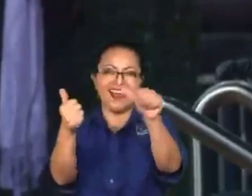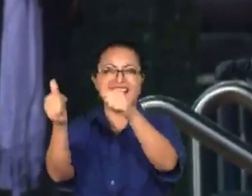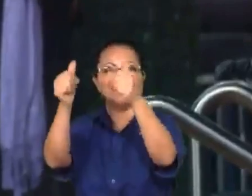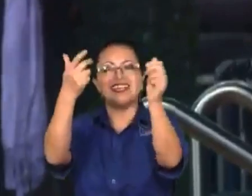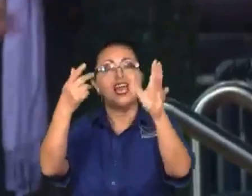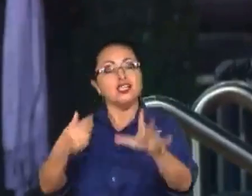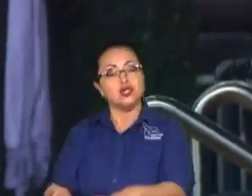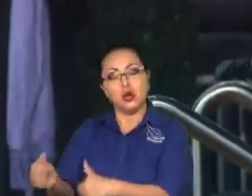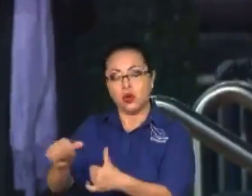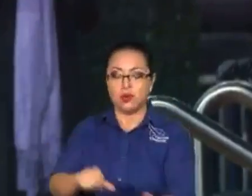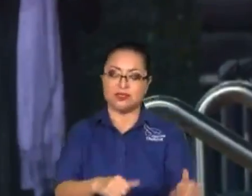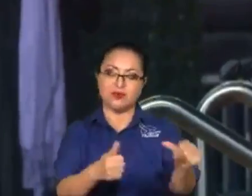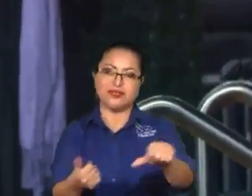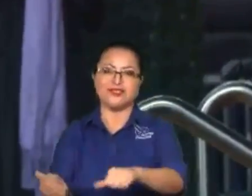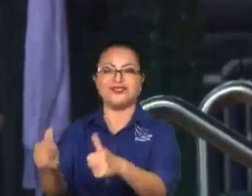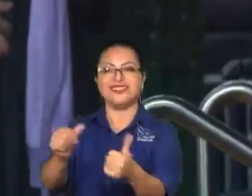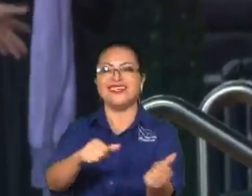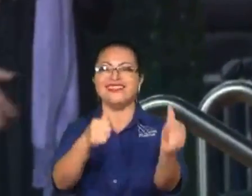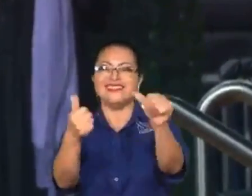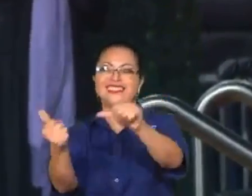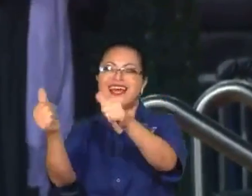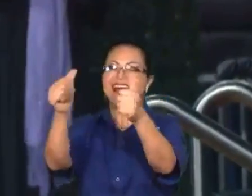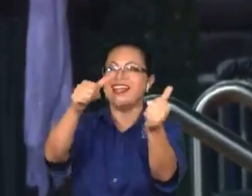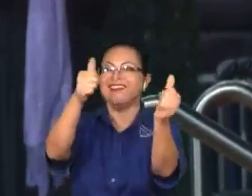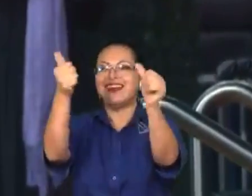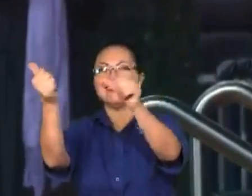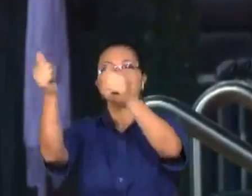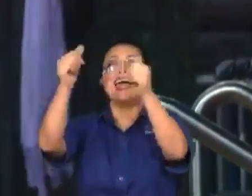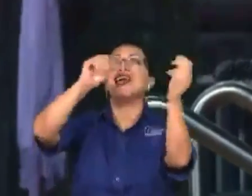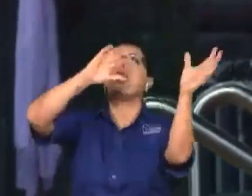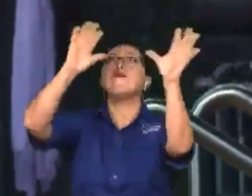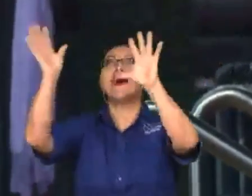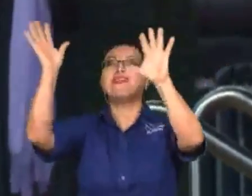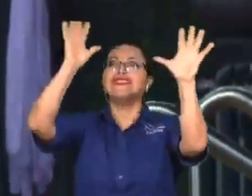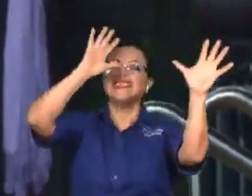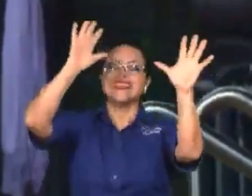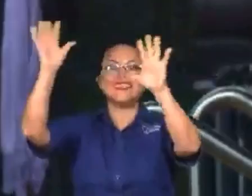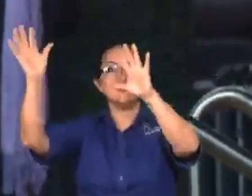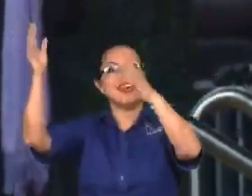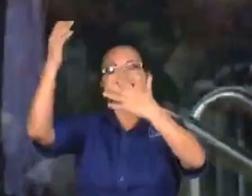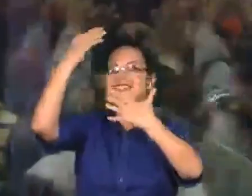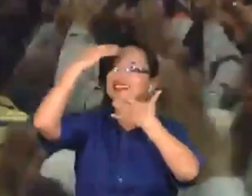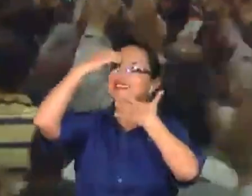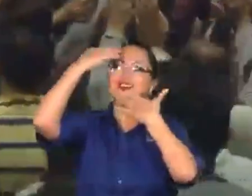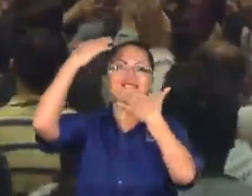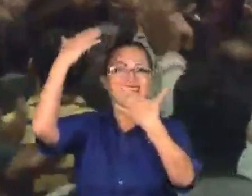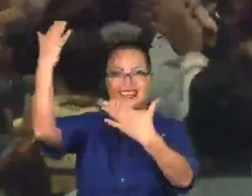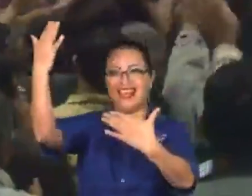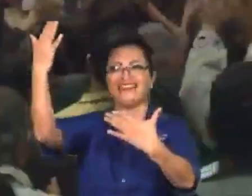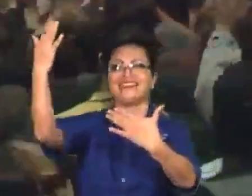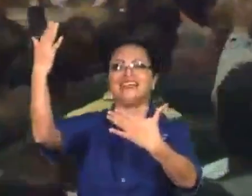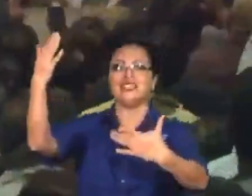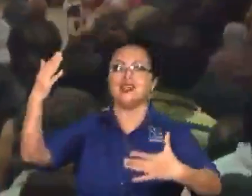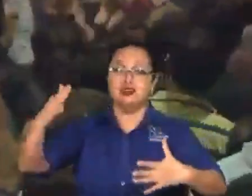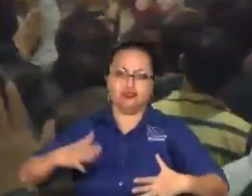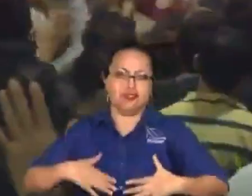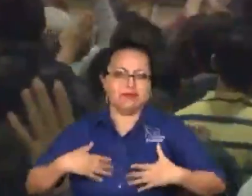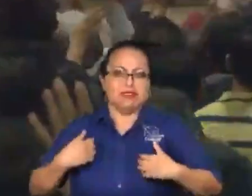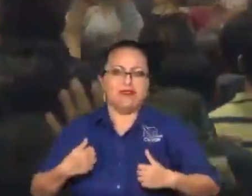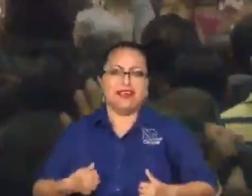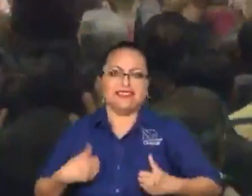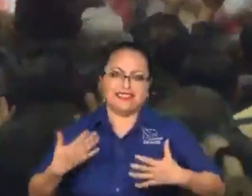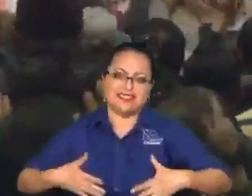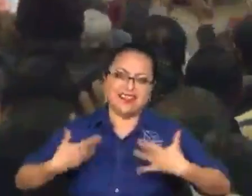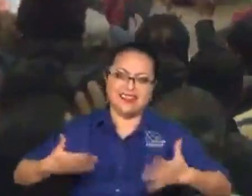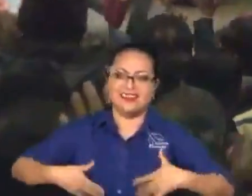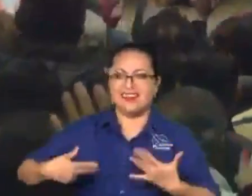Sube. Sube, sube, sube nuestra alabanza, con manos extendidas y acción de gracias, con todas